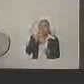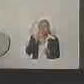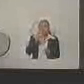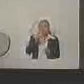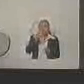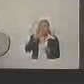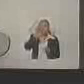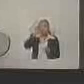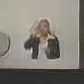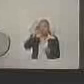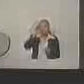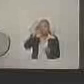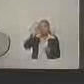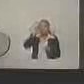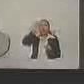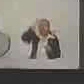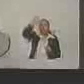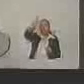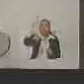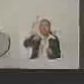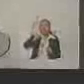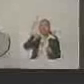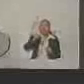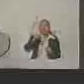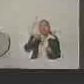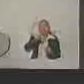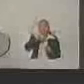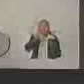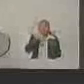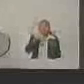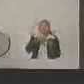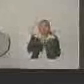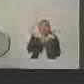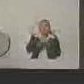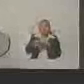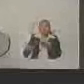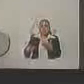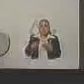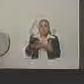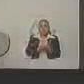esta ventana limpia que puede permitir ver hacia ambos lados.